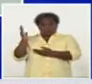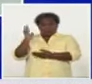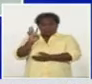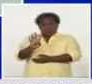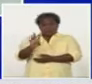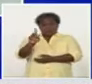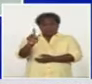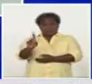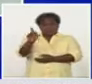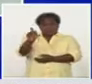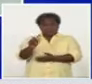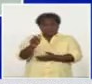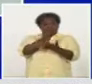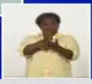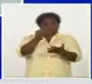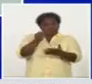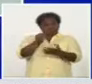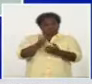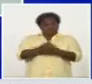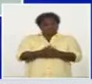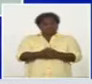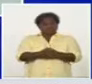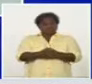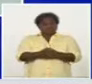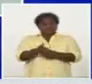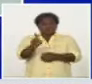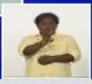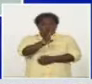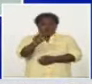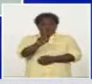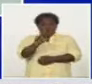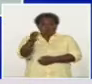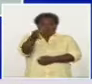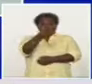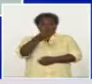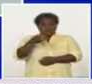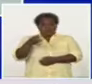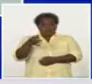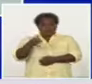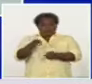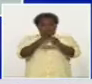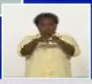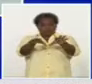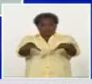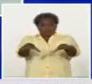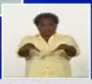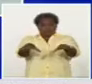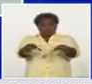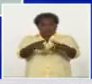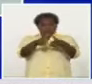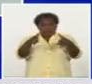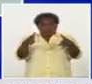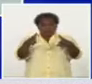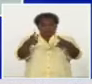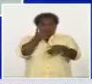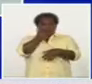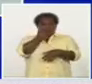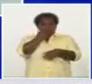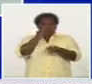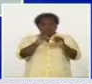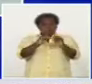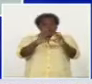diagnosticaron es en los 11 municipios de este territorio. El mayor número en Madruga,